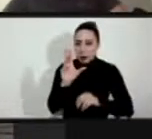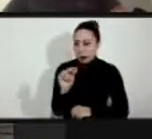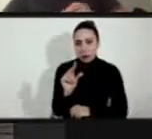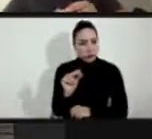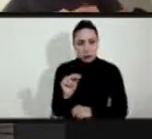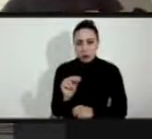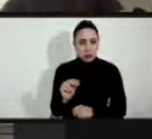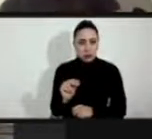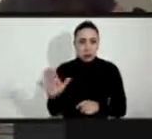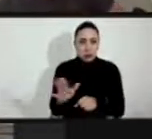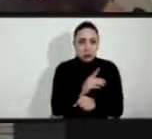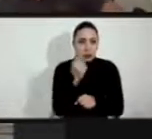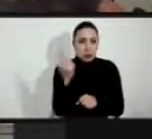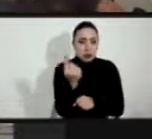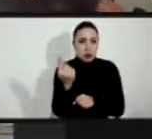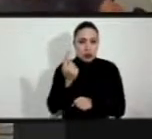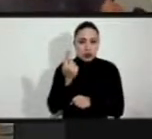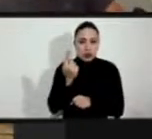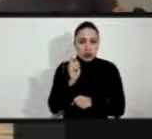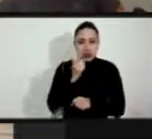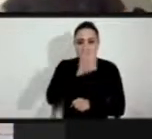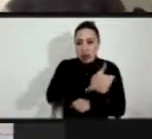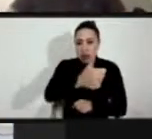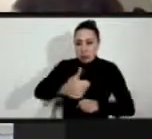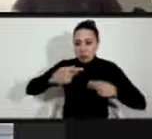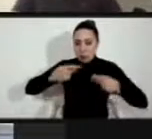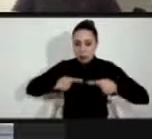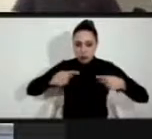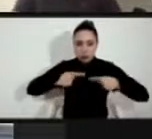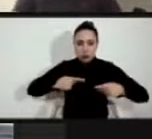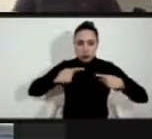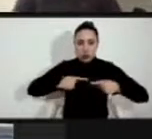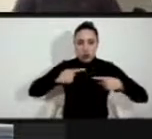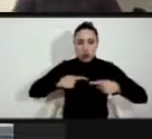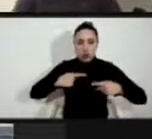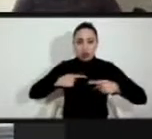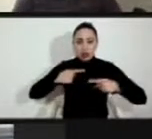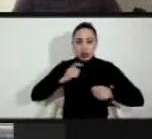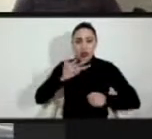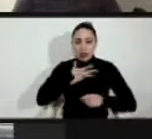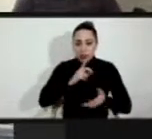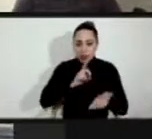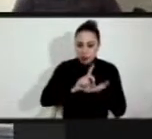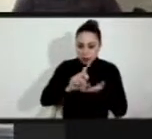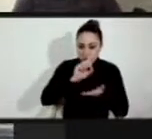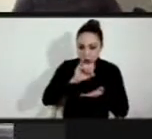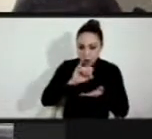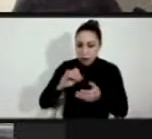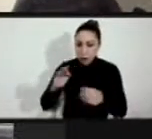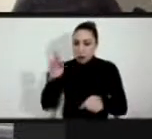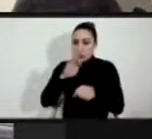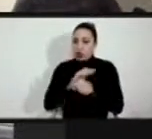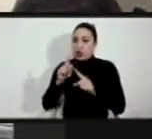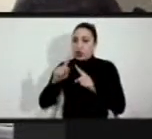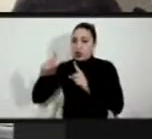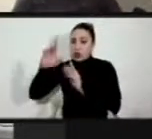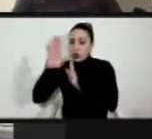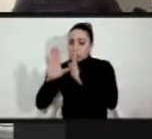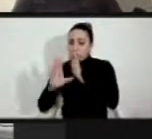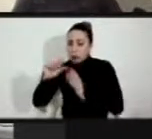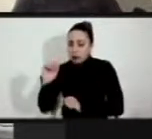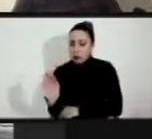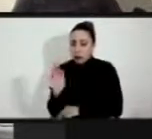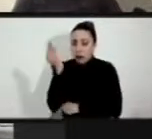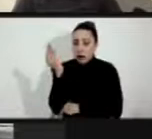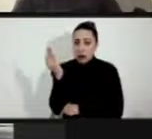nosotros tenemos en la Constitución General de la República la posibilidad, yo digo,